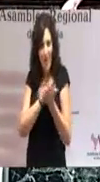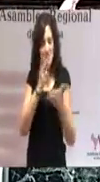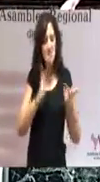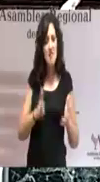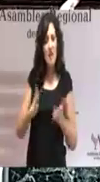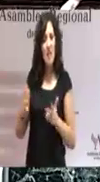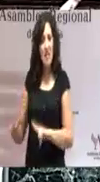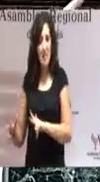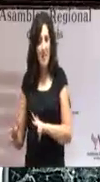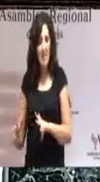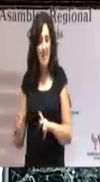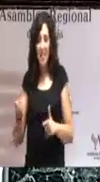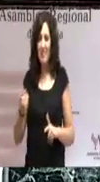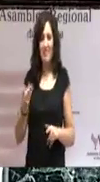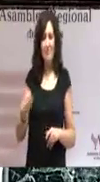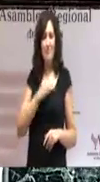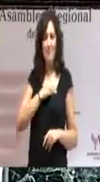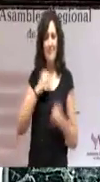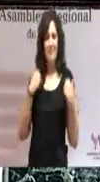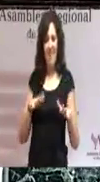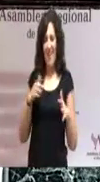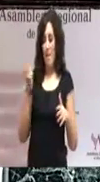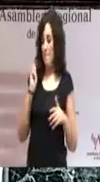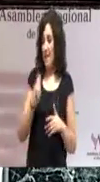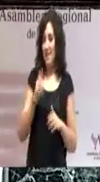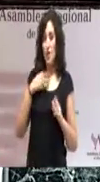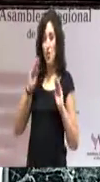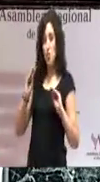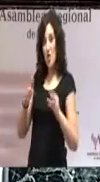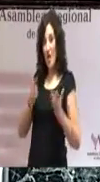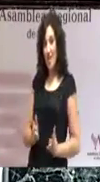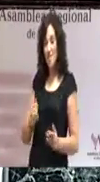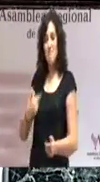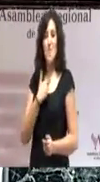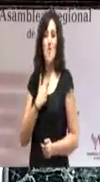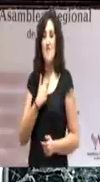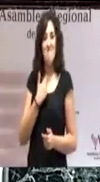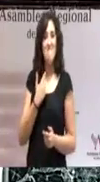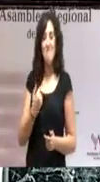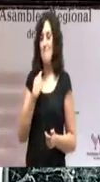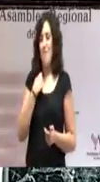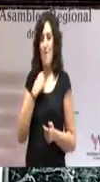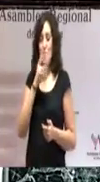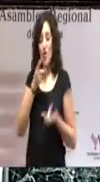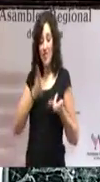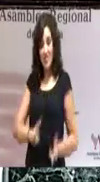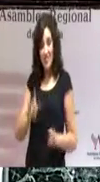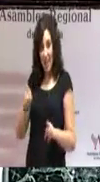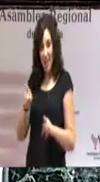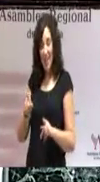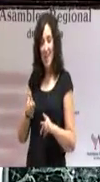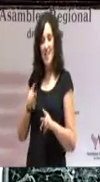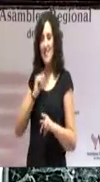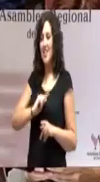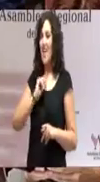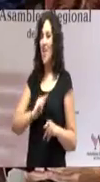porque lamentablemente usted hace ya algunos meses que perdió la suya. La silla me da a mí la sensación, señor Sánchez,